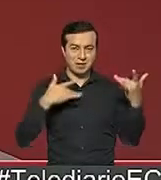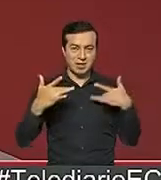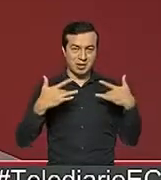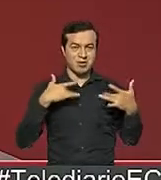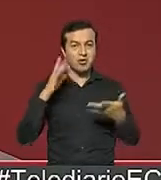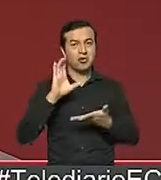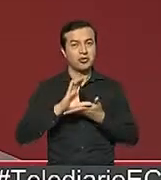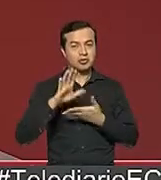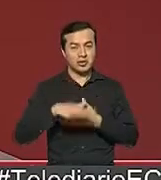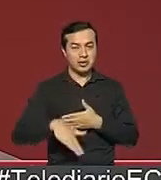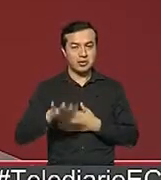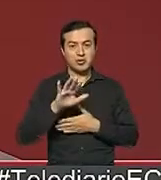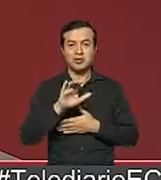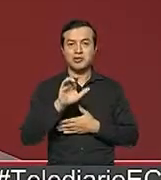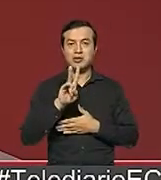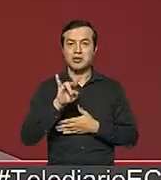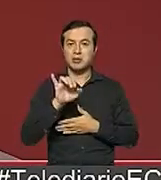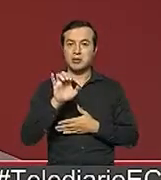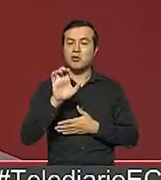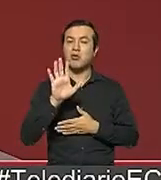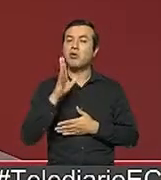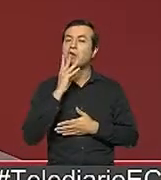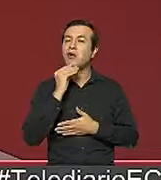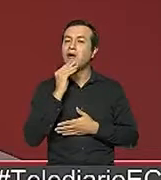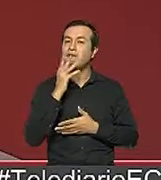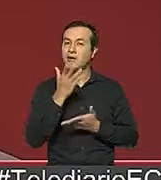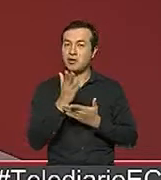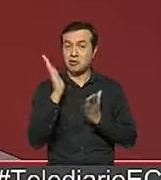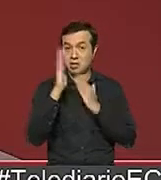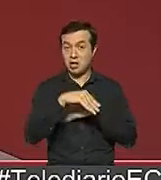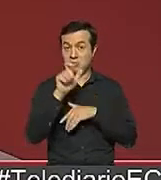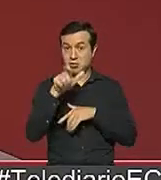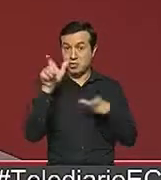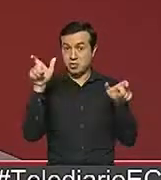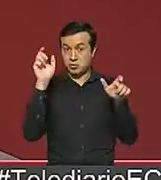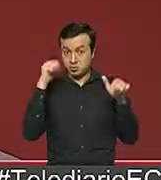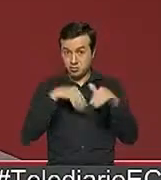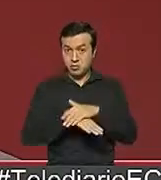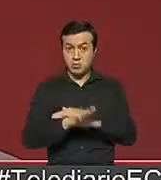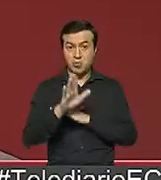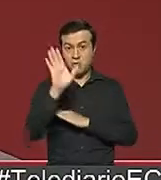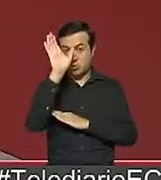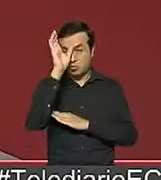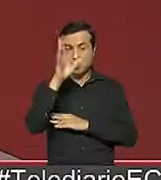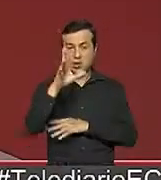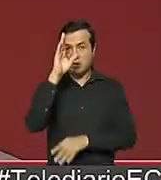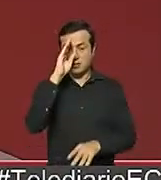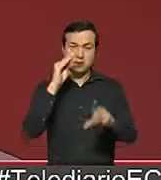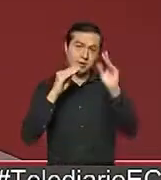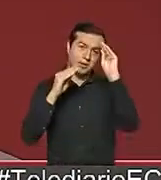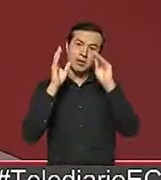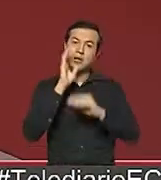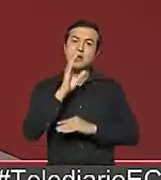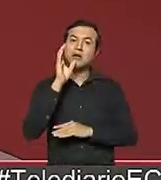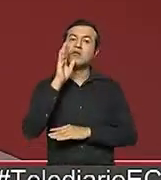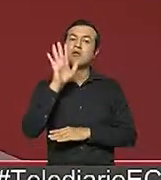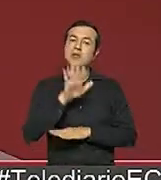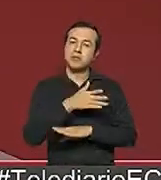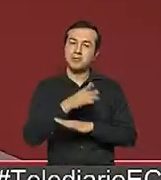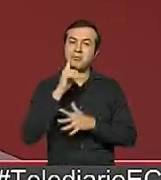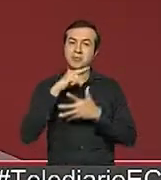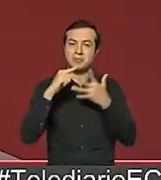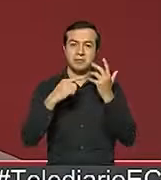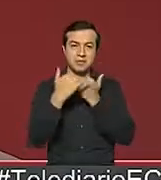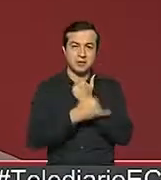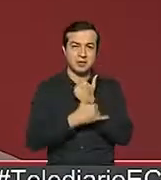Centro Cívico Eloy Alfaro. La entrada es gratuita y el público podrá disfrutar de contenidos culturales a través de cantos corales de varios